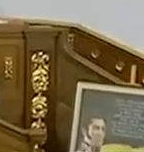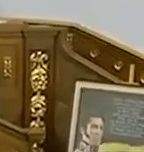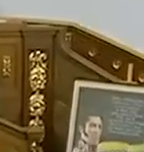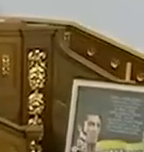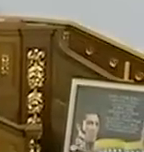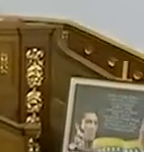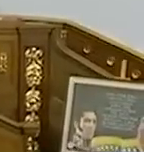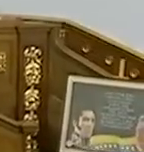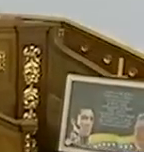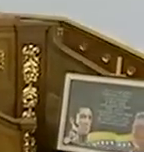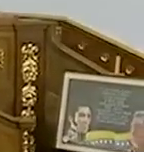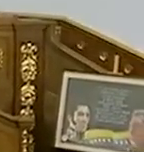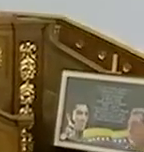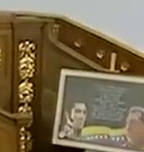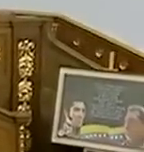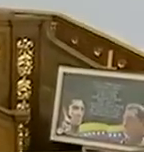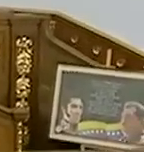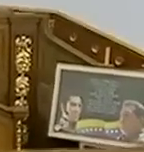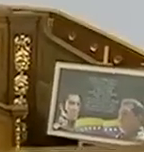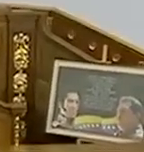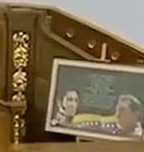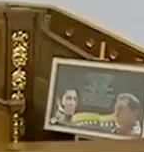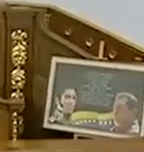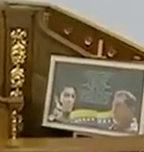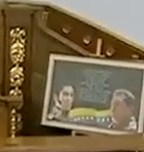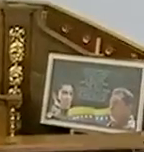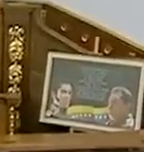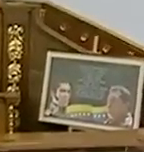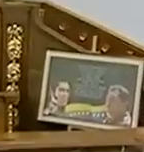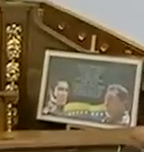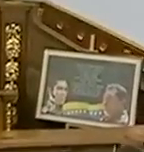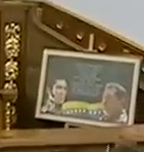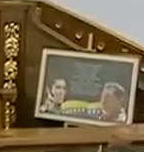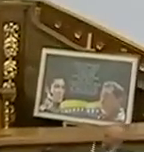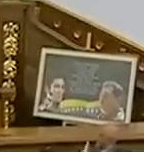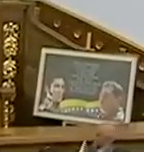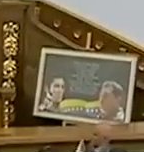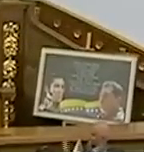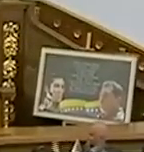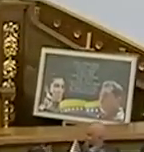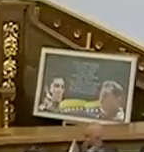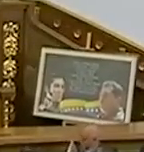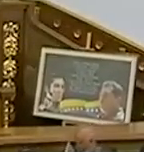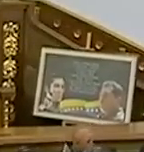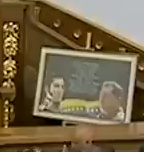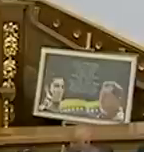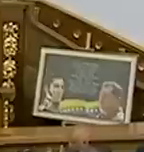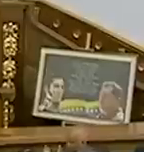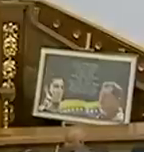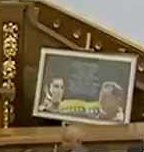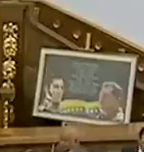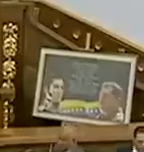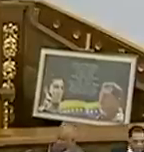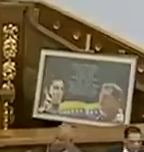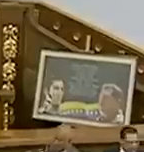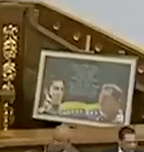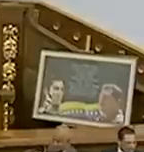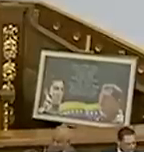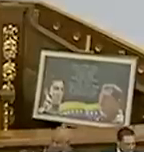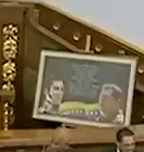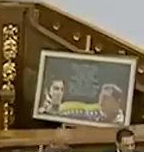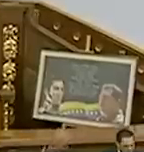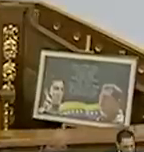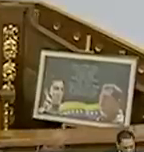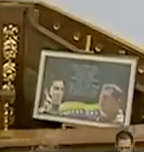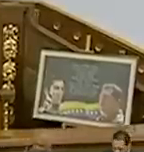tomaron el derecho de palabra los diputados Jesús Suárez Chourio y el diputado Alfonso Campos, siendo aprobado este punto por unanimidad. De igual manera,